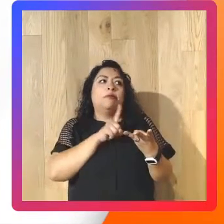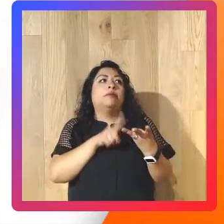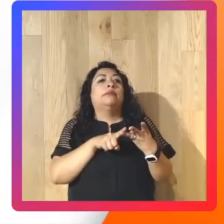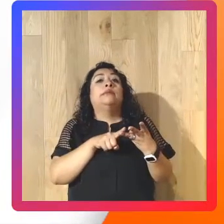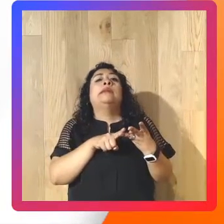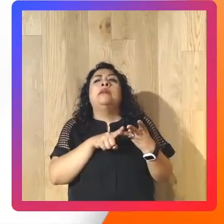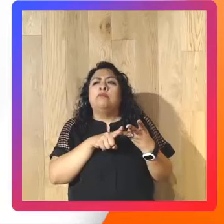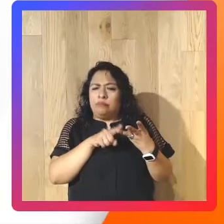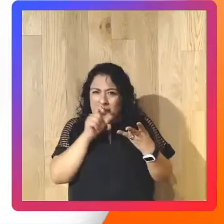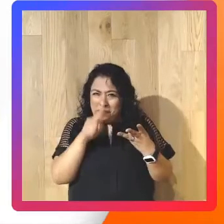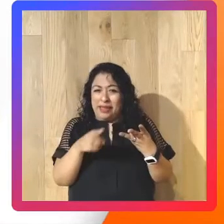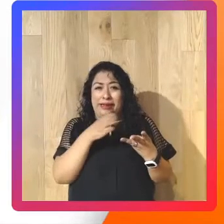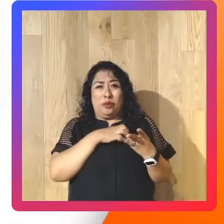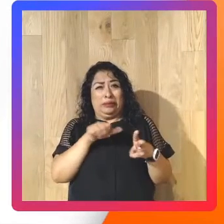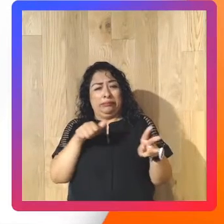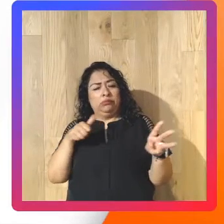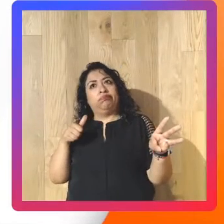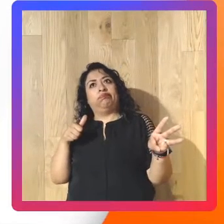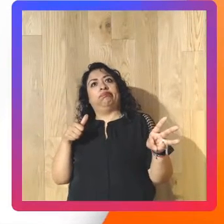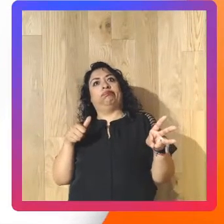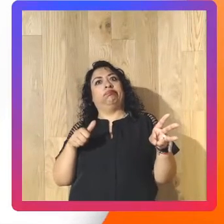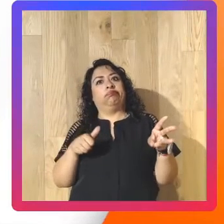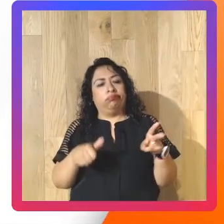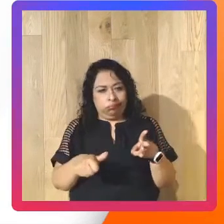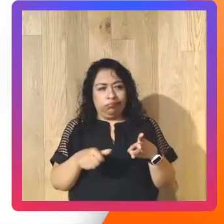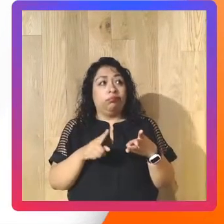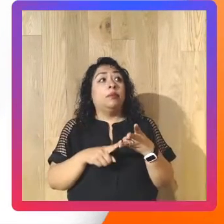podemos trabajar en el rezago educativo, al menos